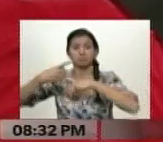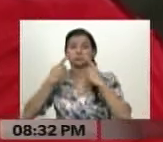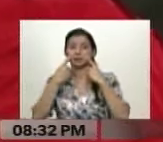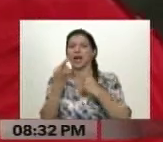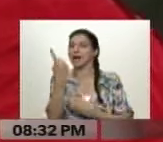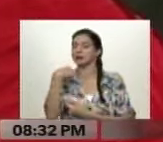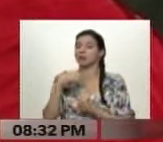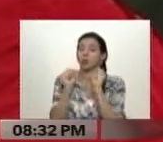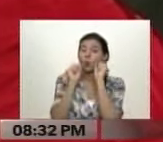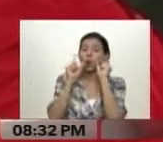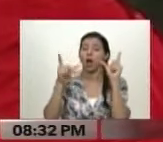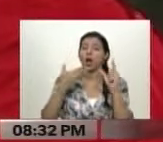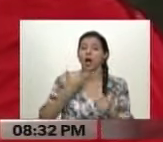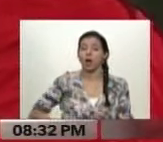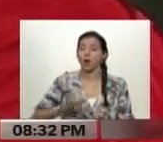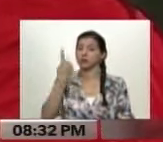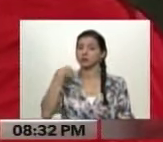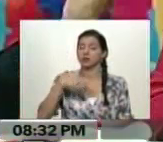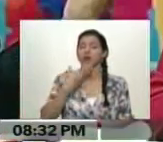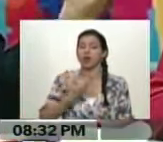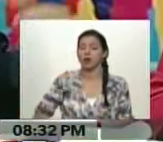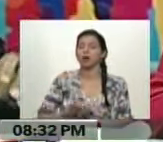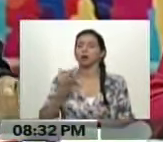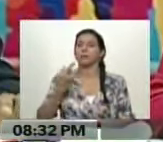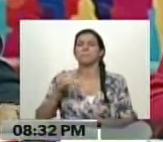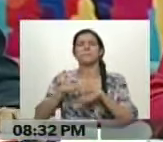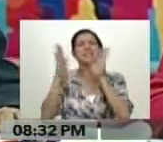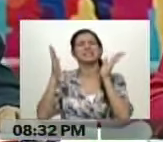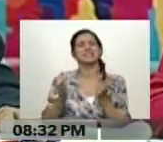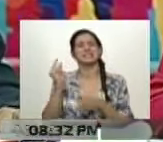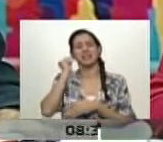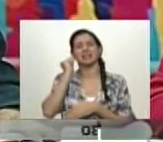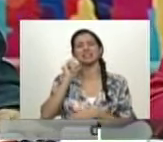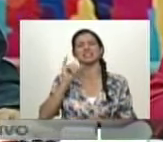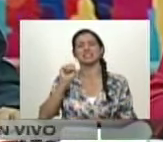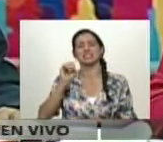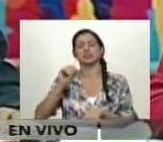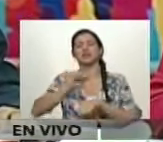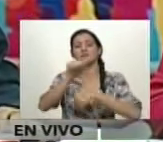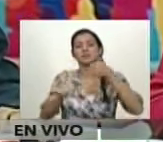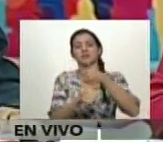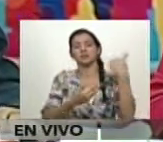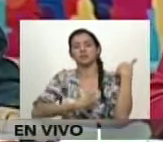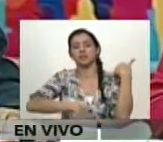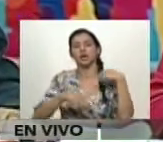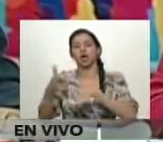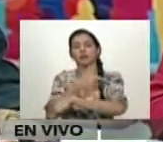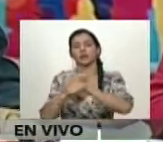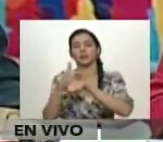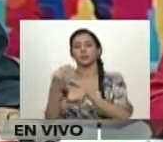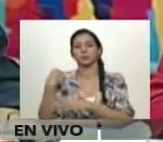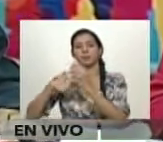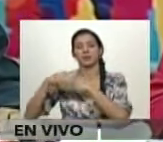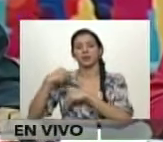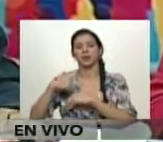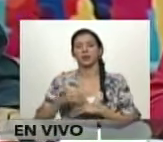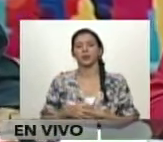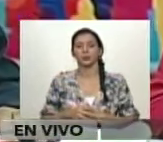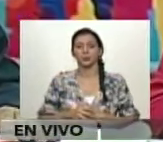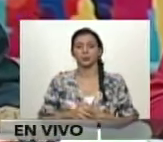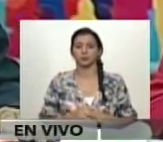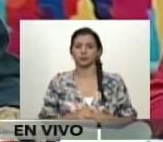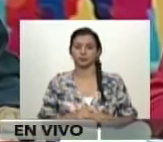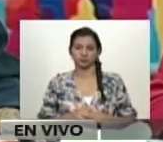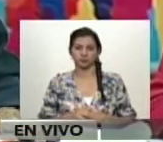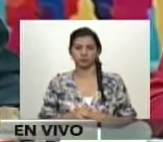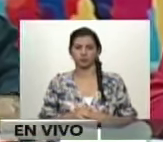quedé impresionado. La ministra Isis, vicepresidenta de gobierno, me había dicho, cuando